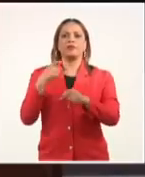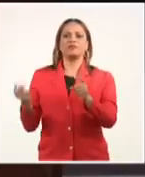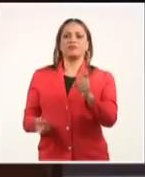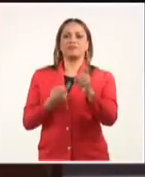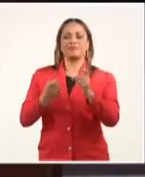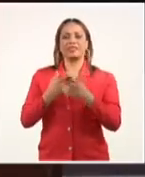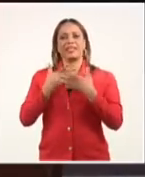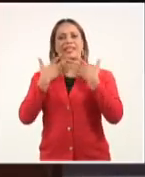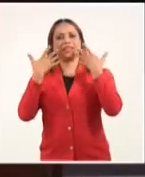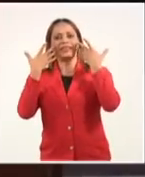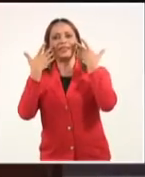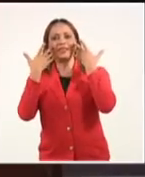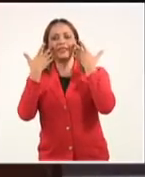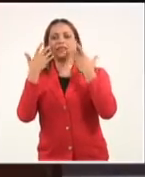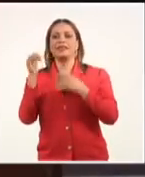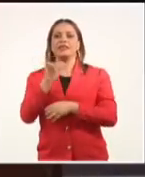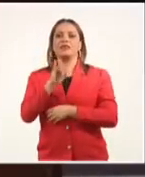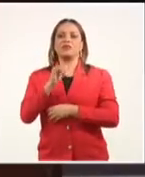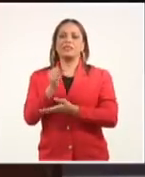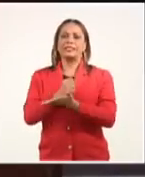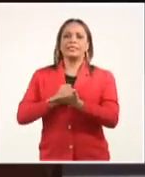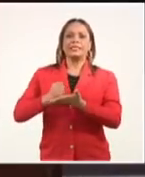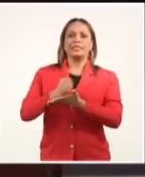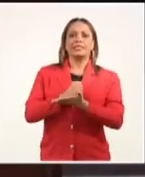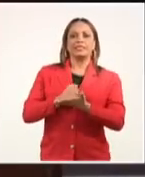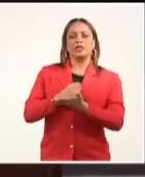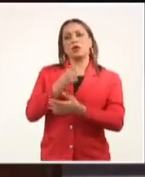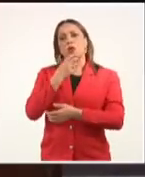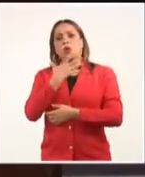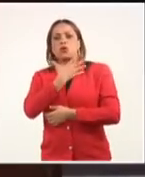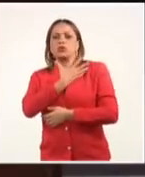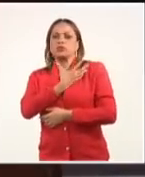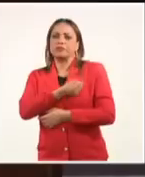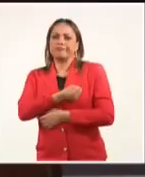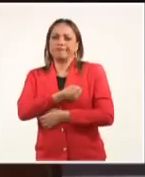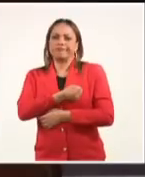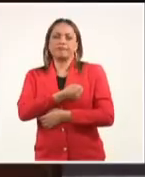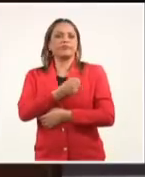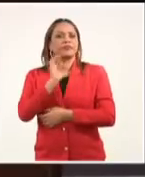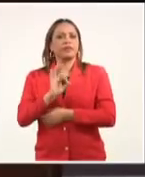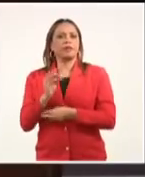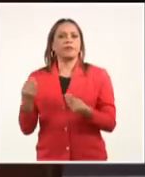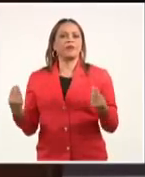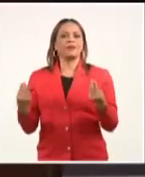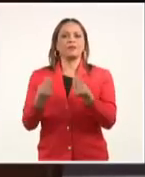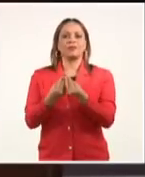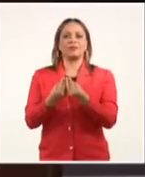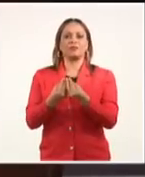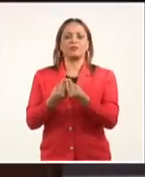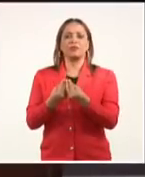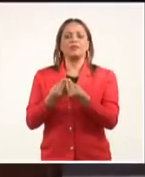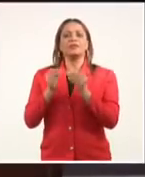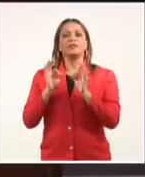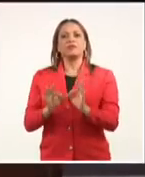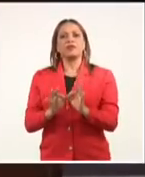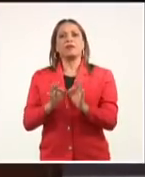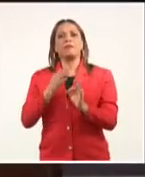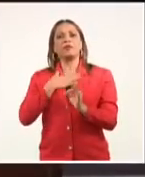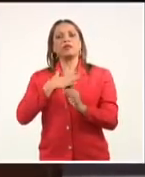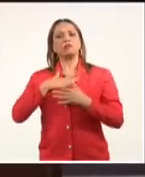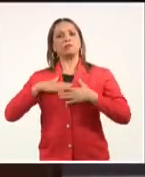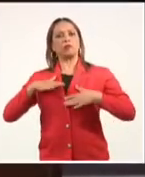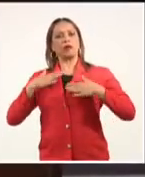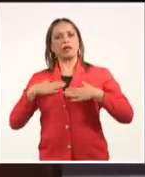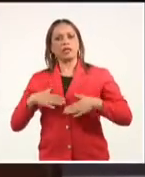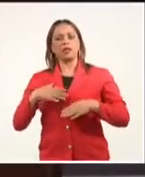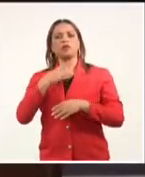alegría, indignación o tristeza, a no perder la serenidad y la